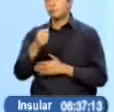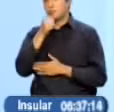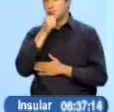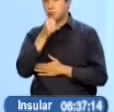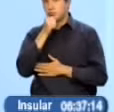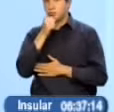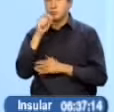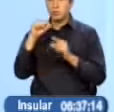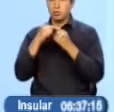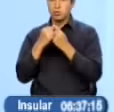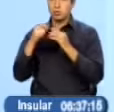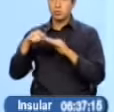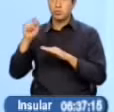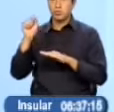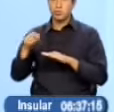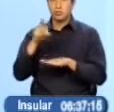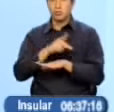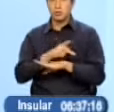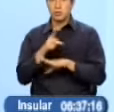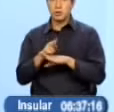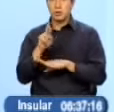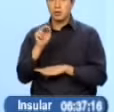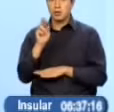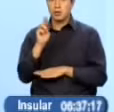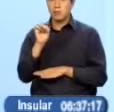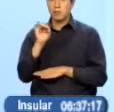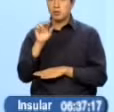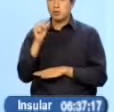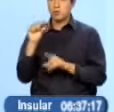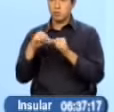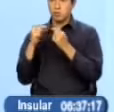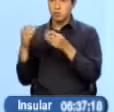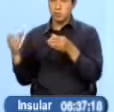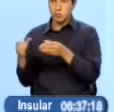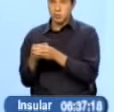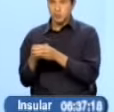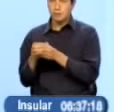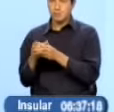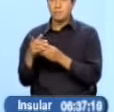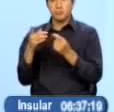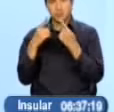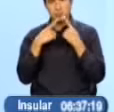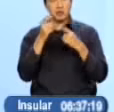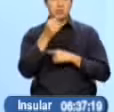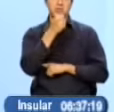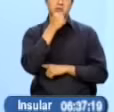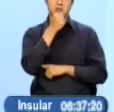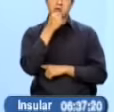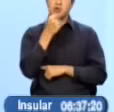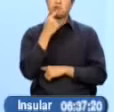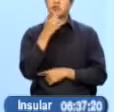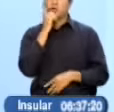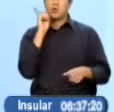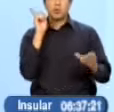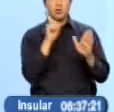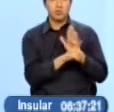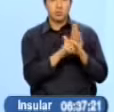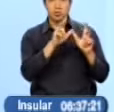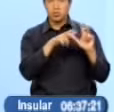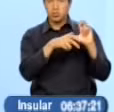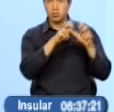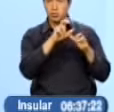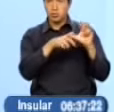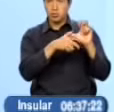de prensa del colegio abogados de pincha que vale decir ramiro garcía se toma el nombre del gremio para poder dar una rueda de prensa en la cual se acusa directamente al